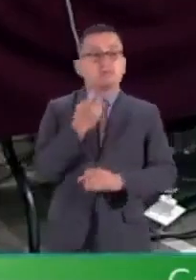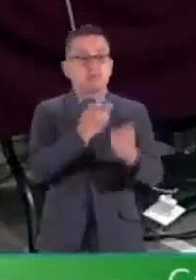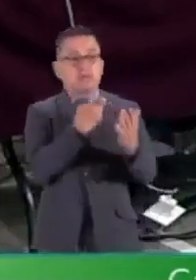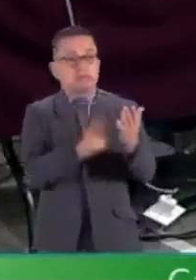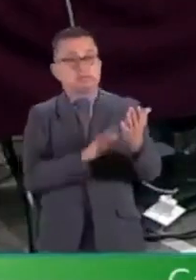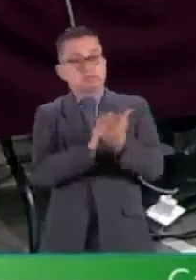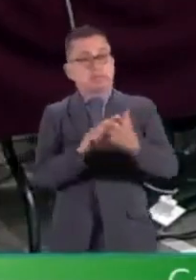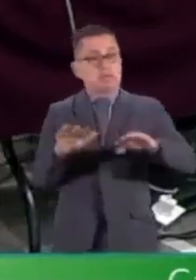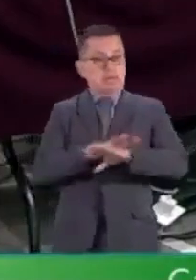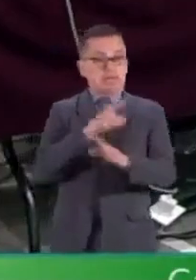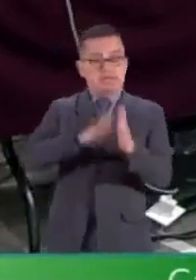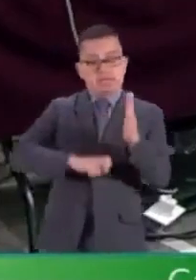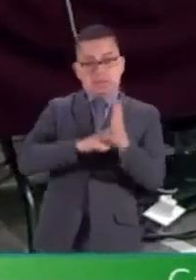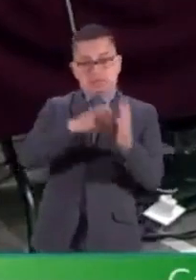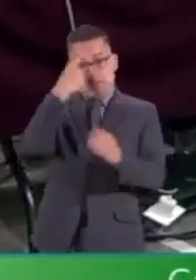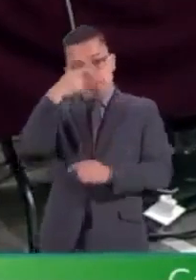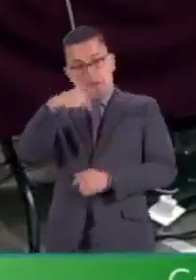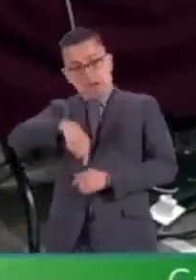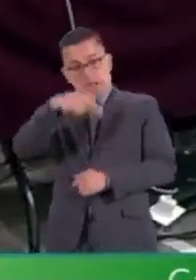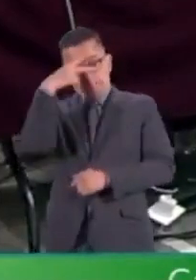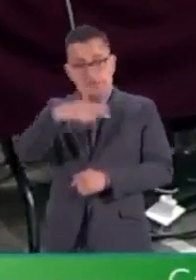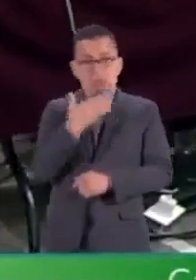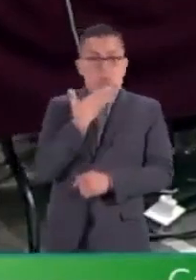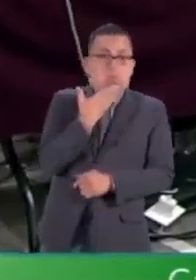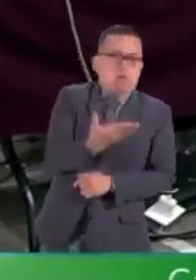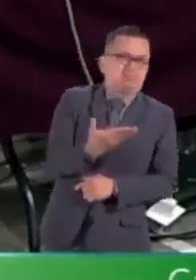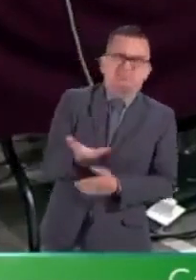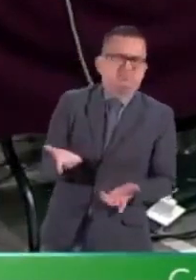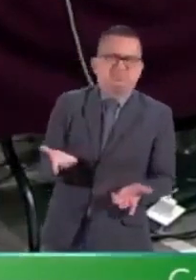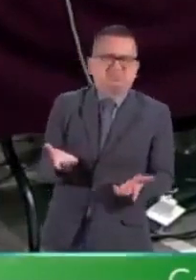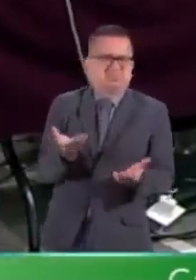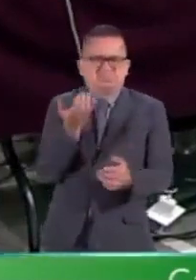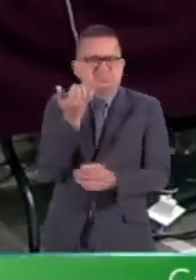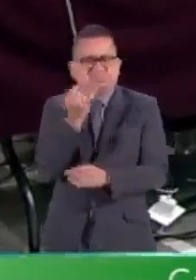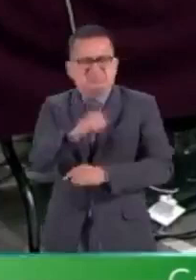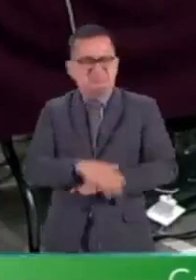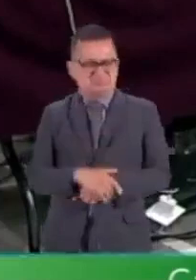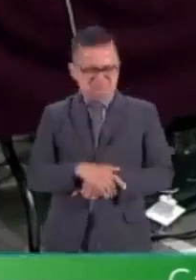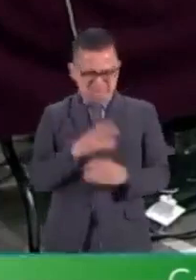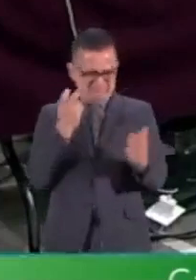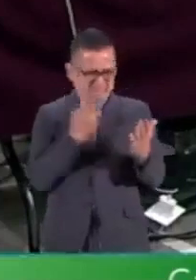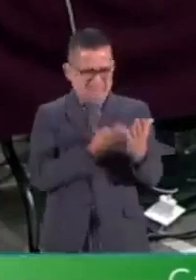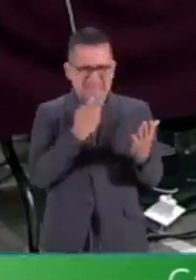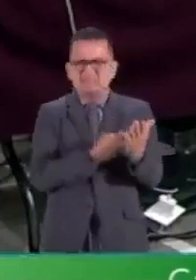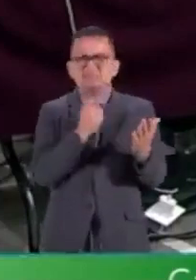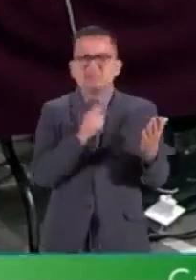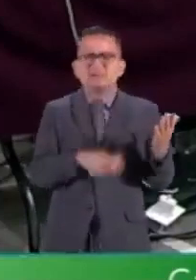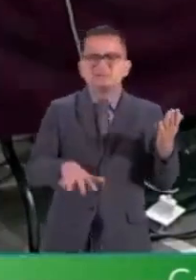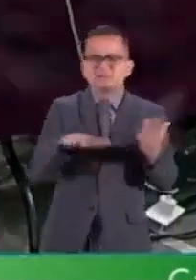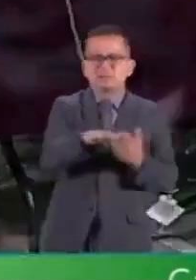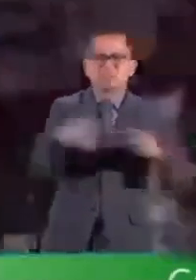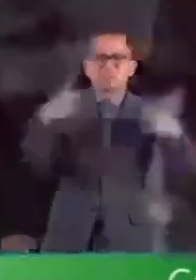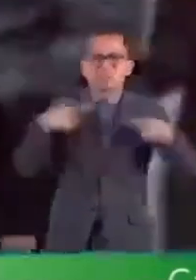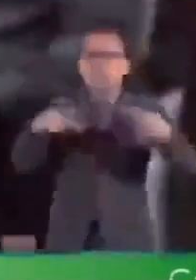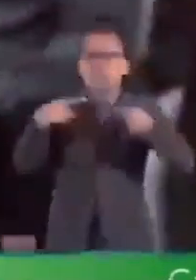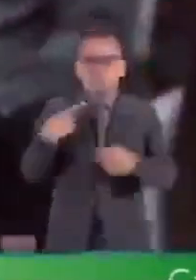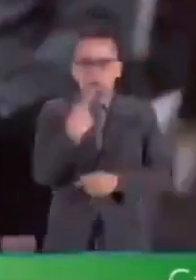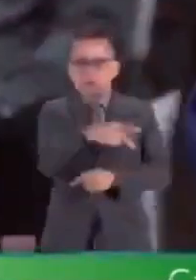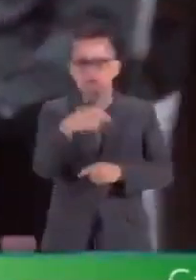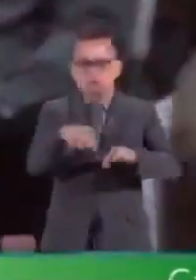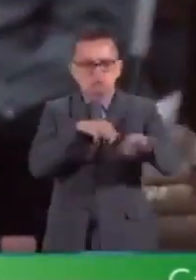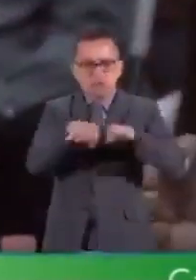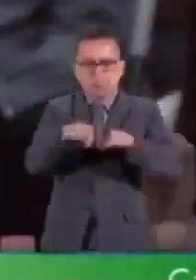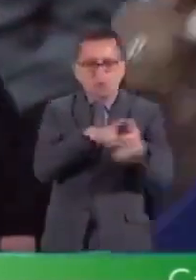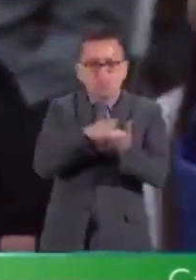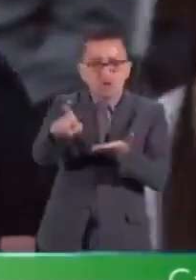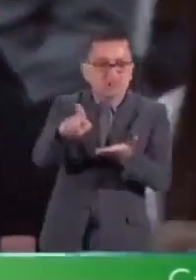de México cuando está caminando sobre los derechos laborales de hombres y mujeres